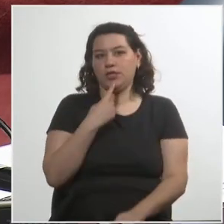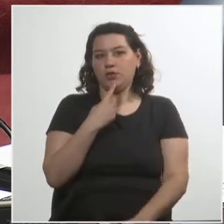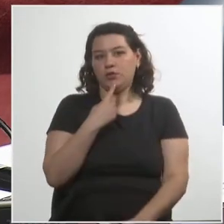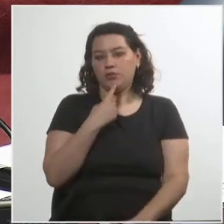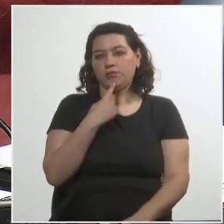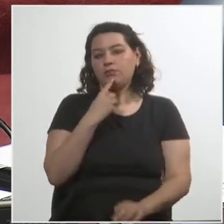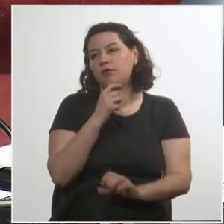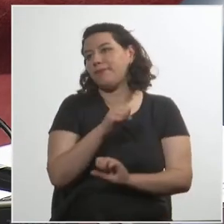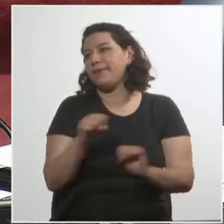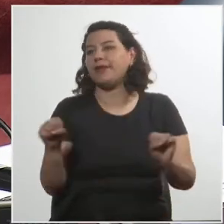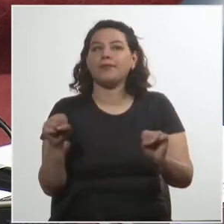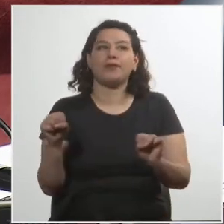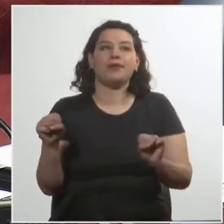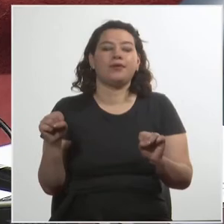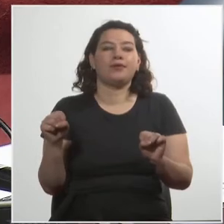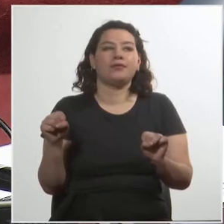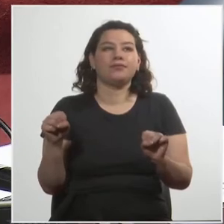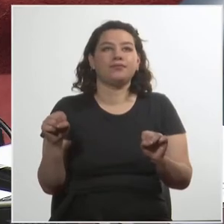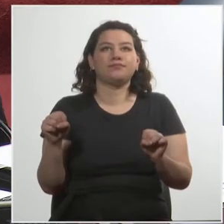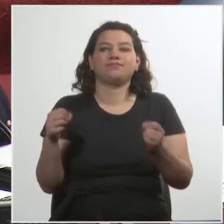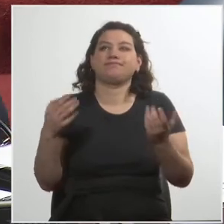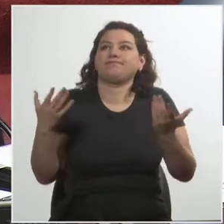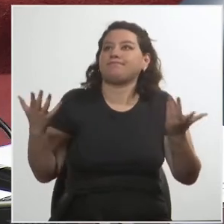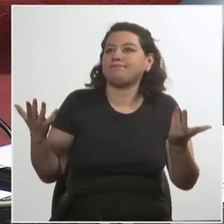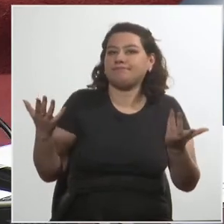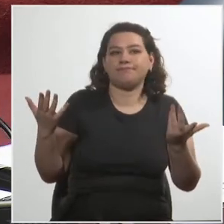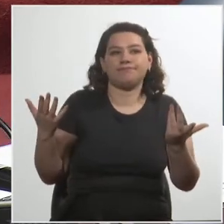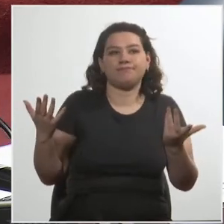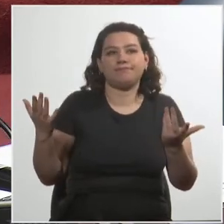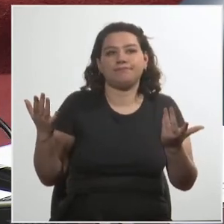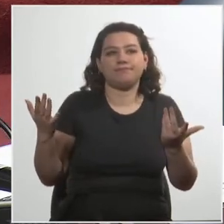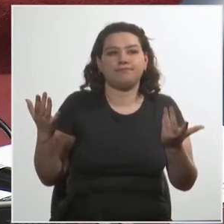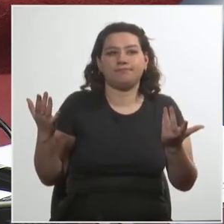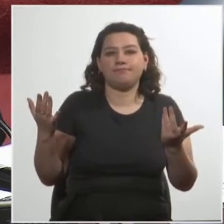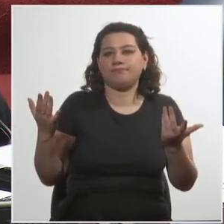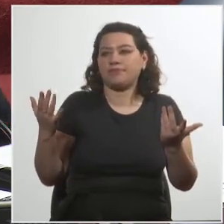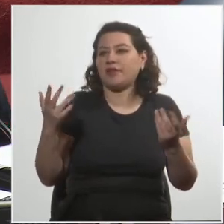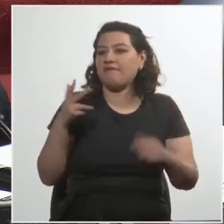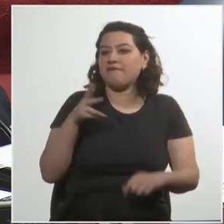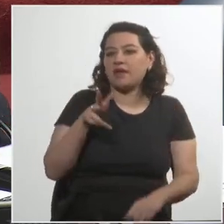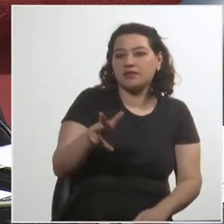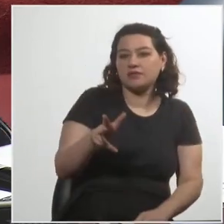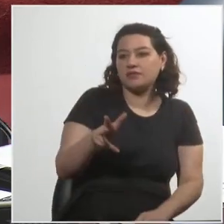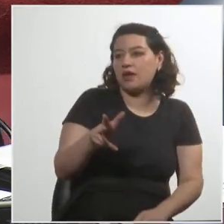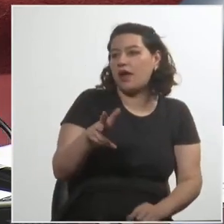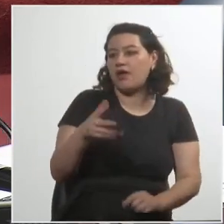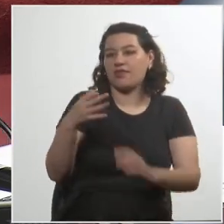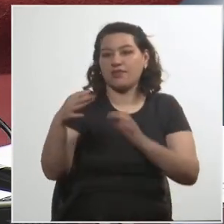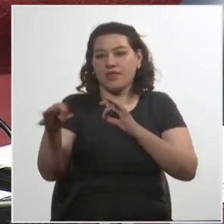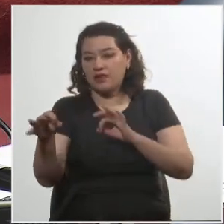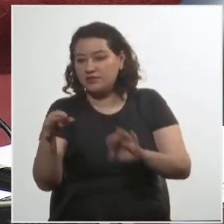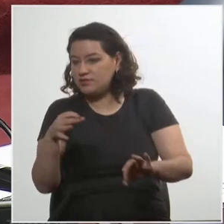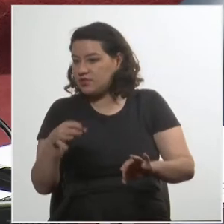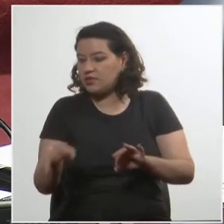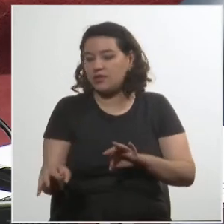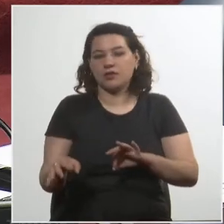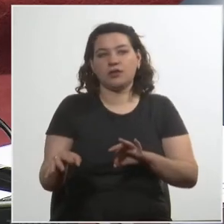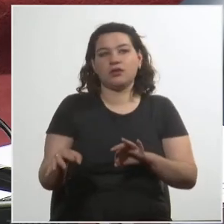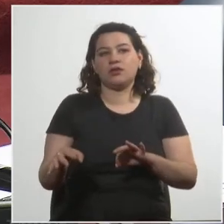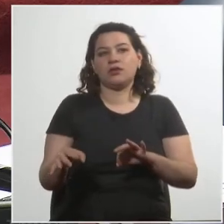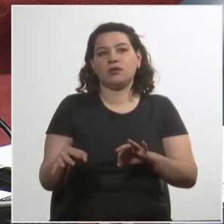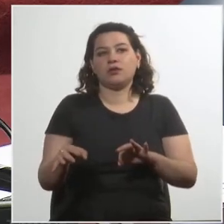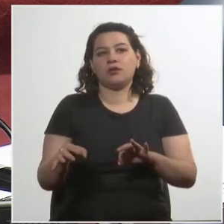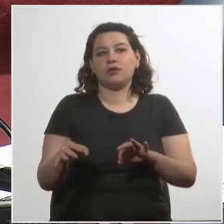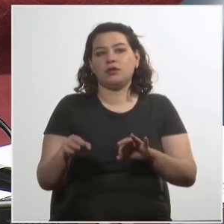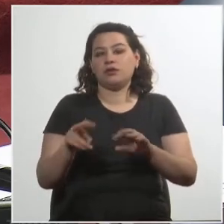podemos tener diferencias en fechas en detalles en aspectos